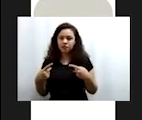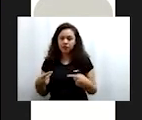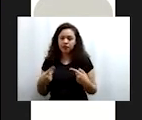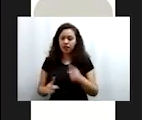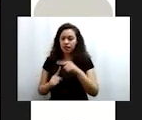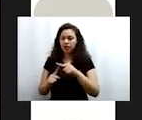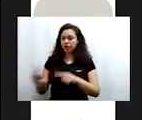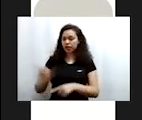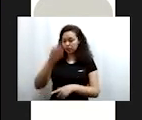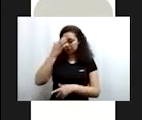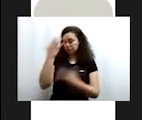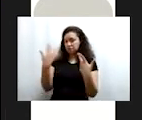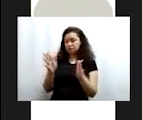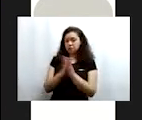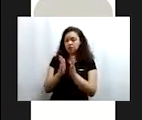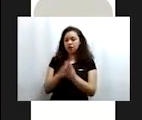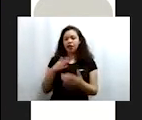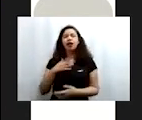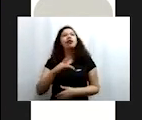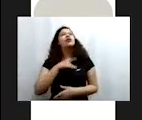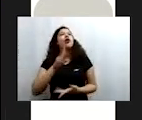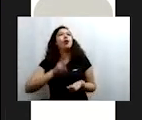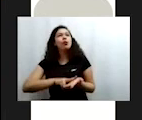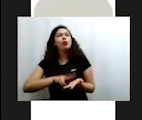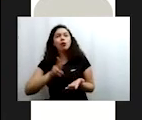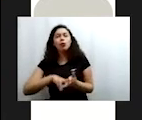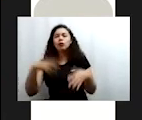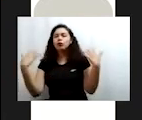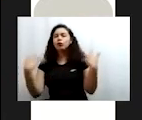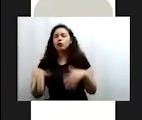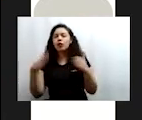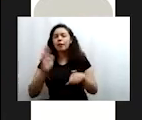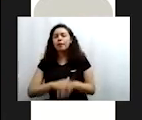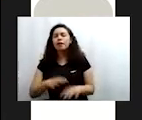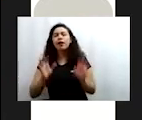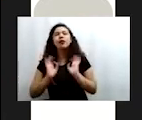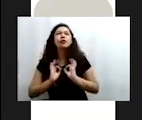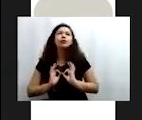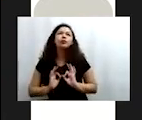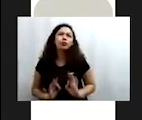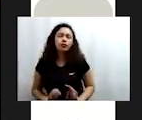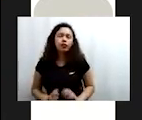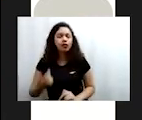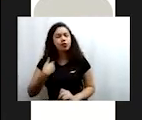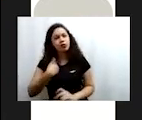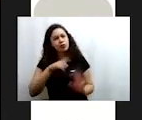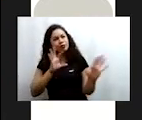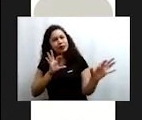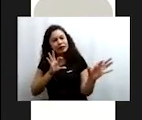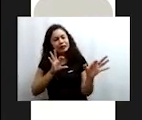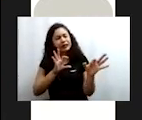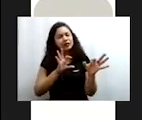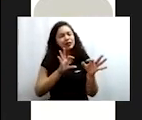y esta persona se siente mucho más valiosa, mucho más a gusto, porque se está identificando